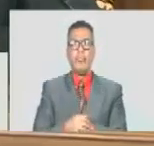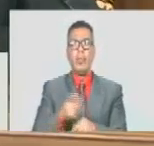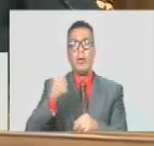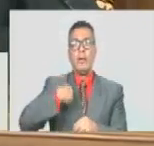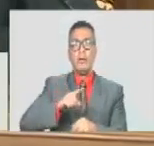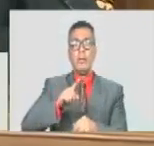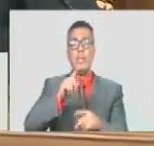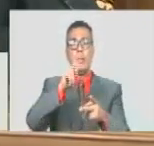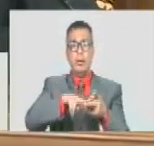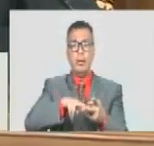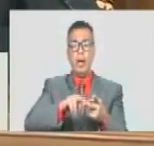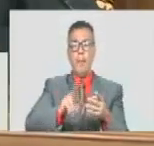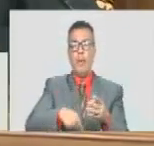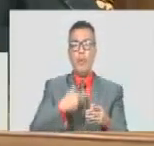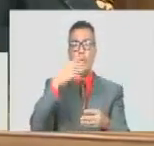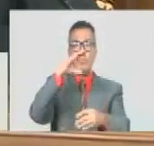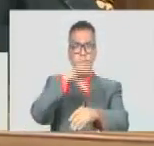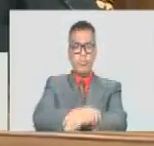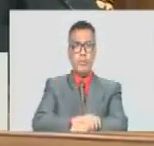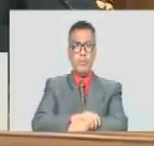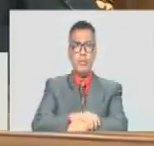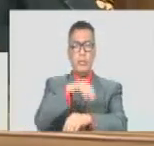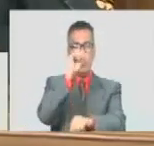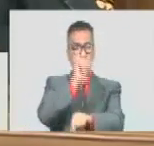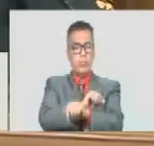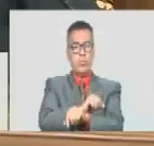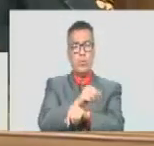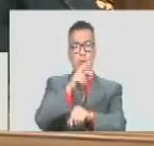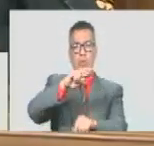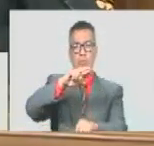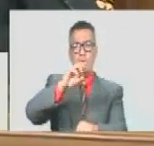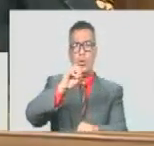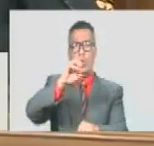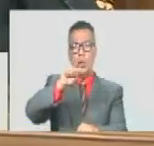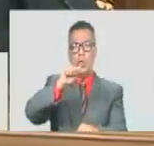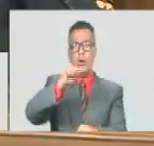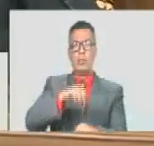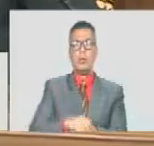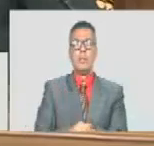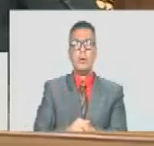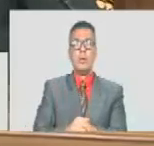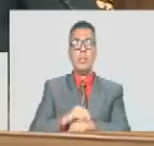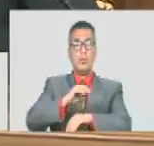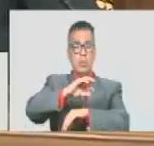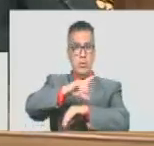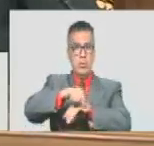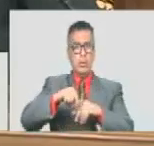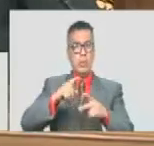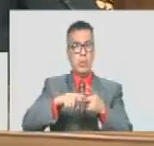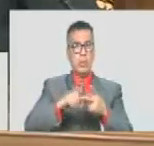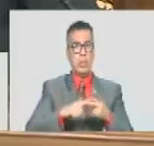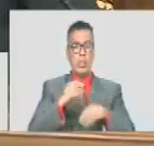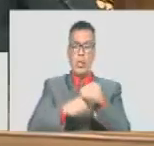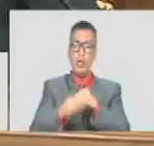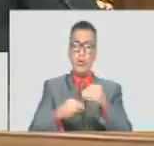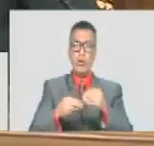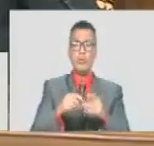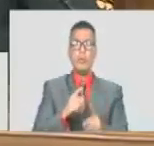existen méritos para enjuiciar al diputado Ugbel Rafael Roa Carusí por los delitos comunes